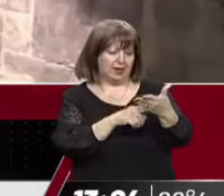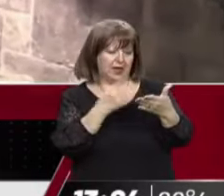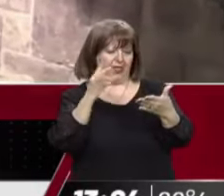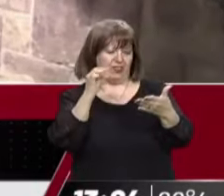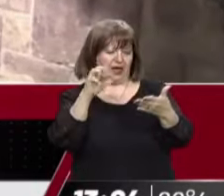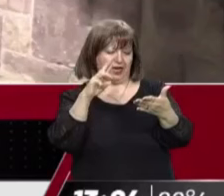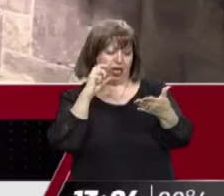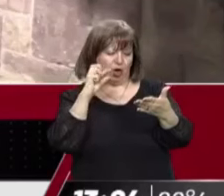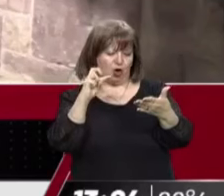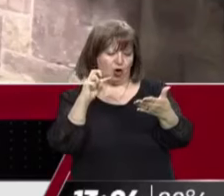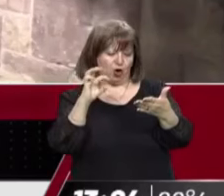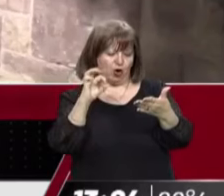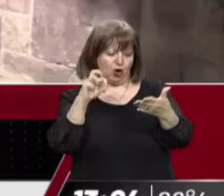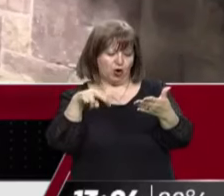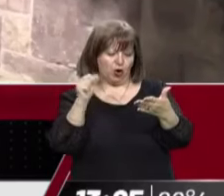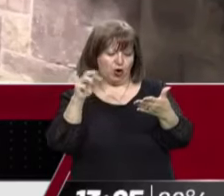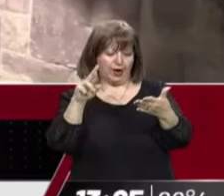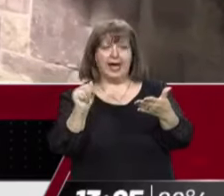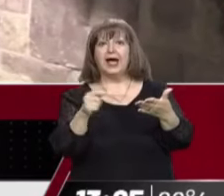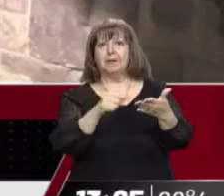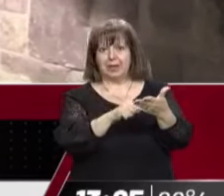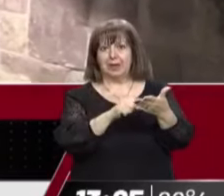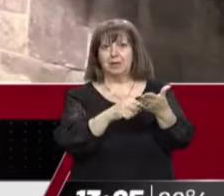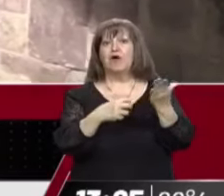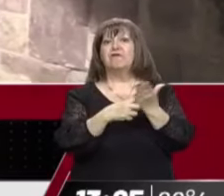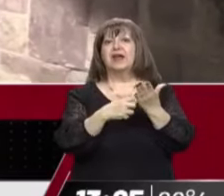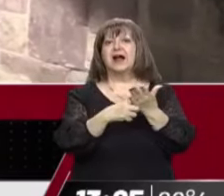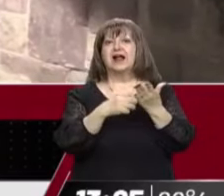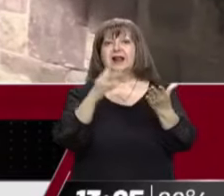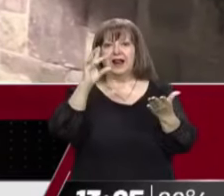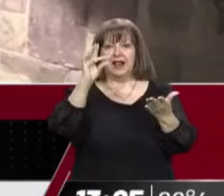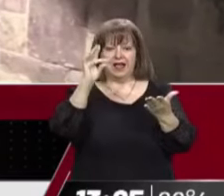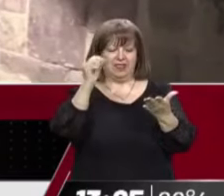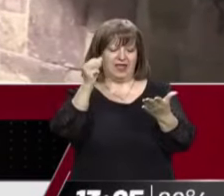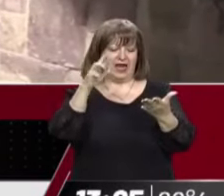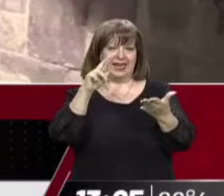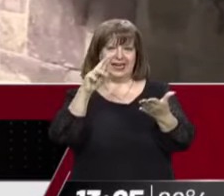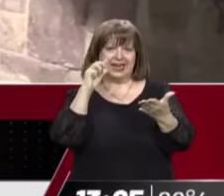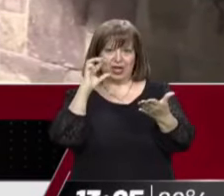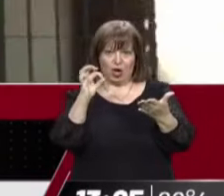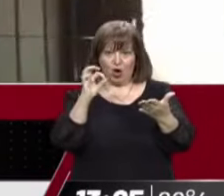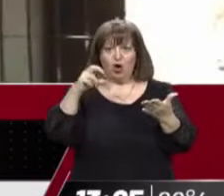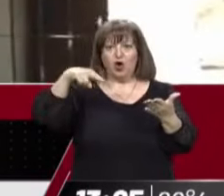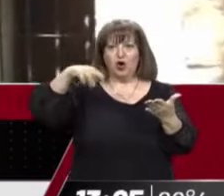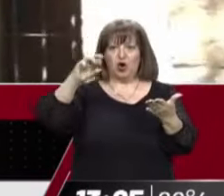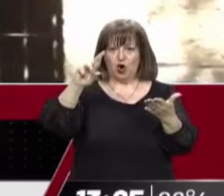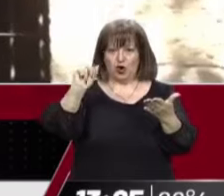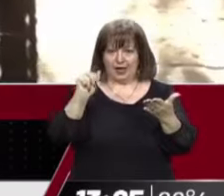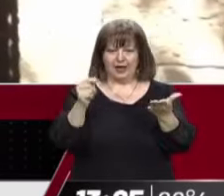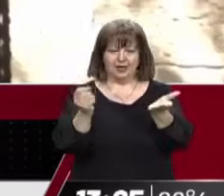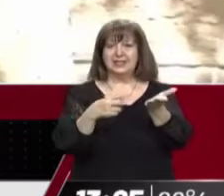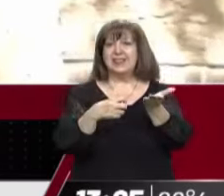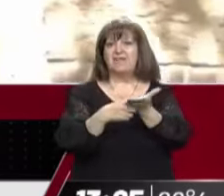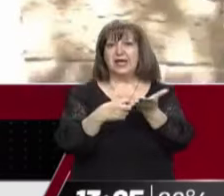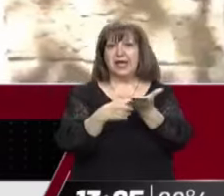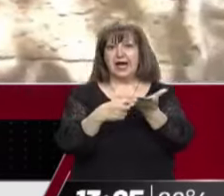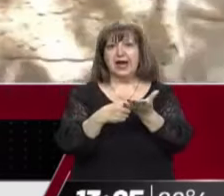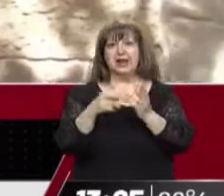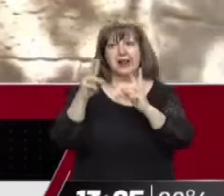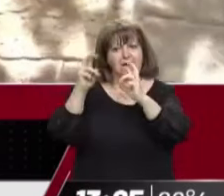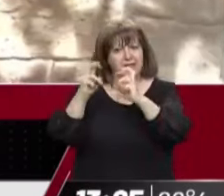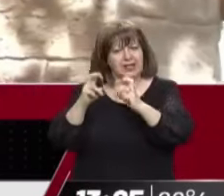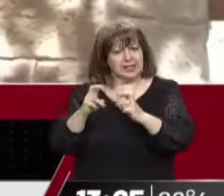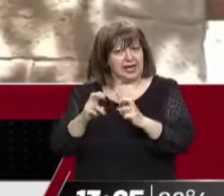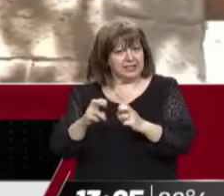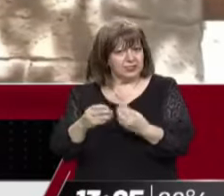Darío Nora. Bien, te escucho, Sergio. Sí, no, te decía que acaba de llegar el comunicado de la justicia respecto